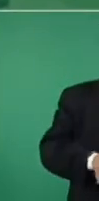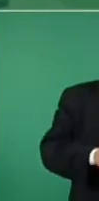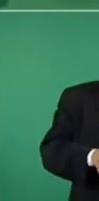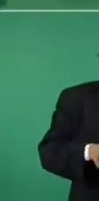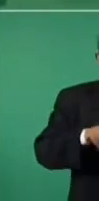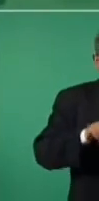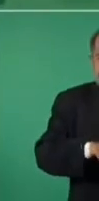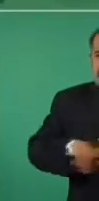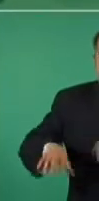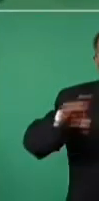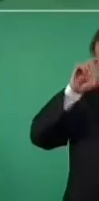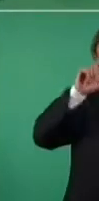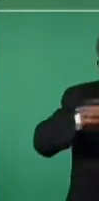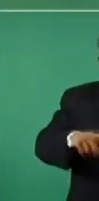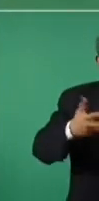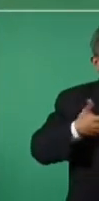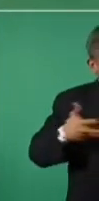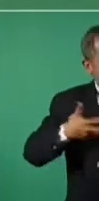artístico, cultural